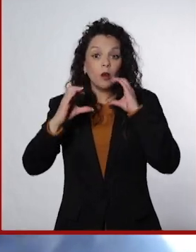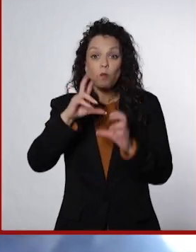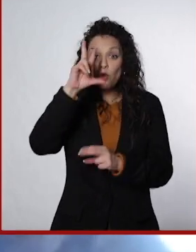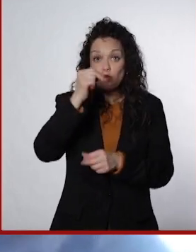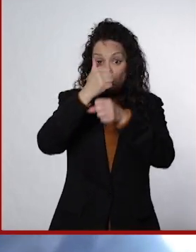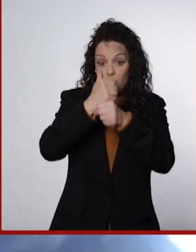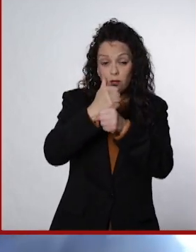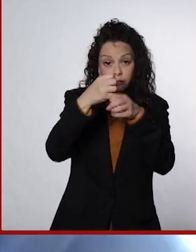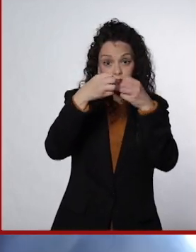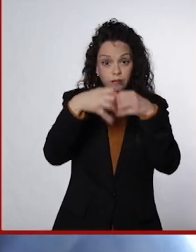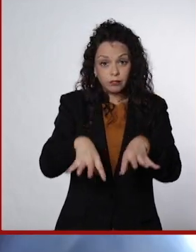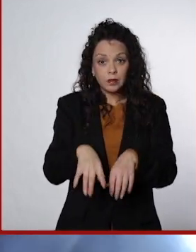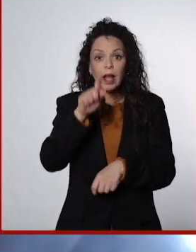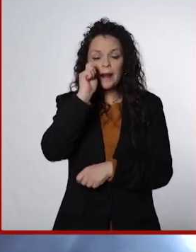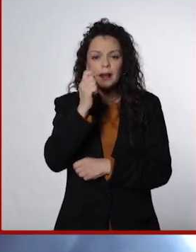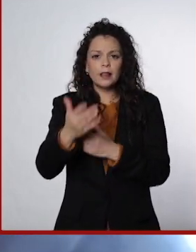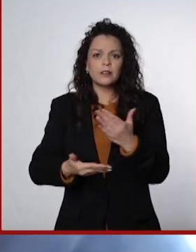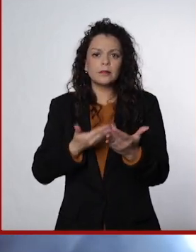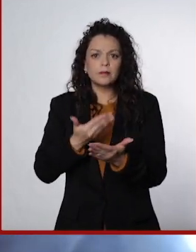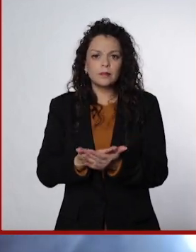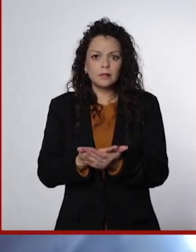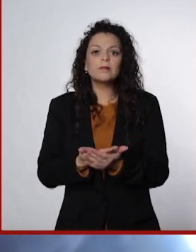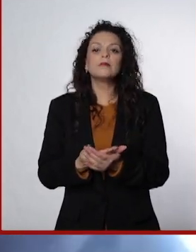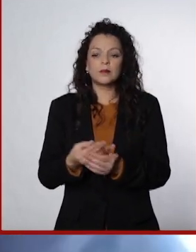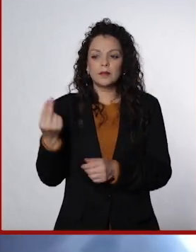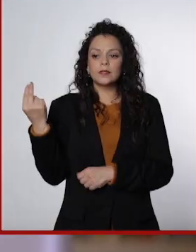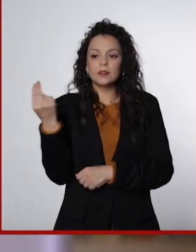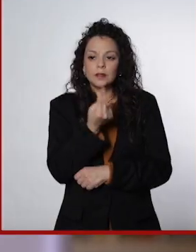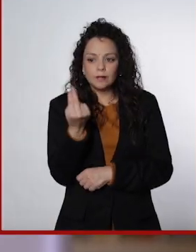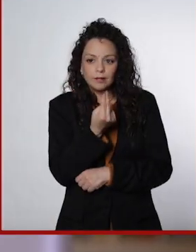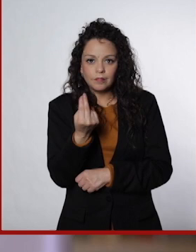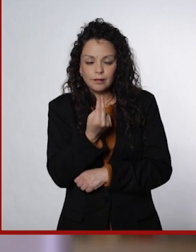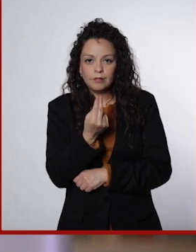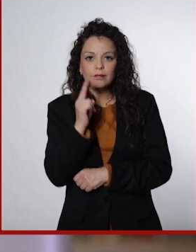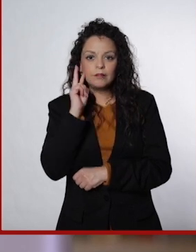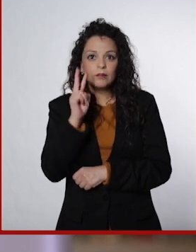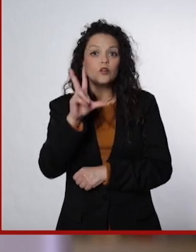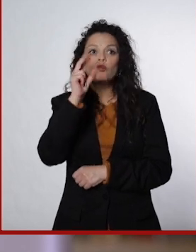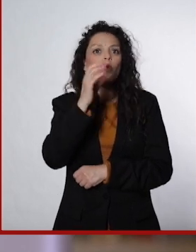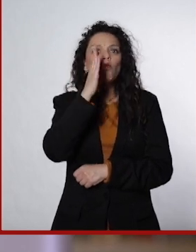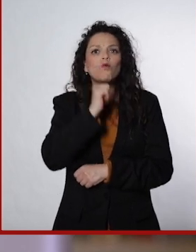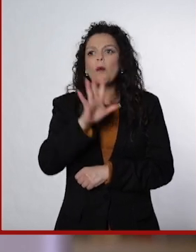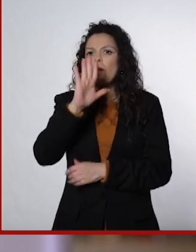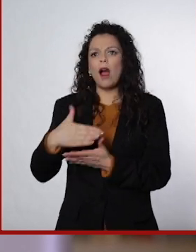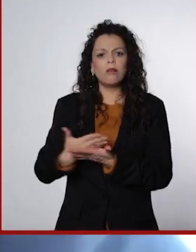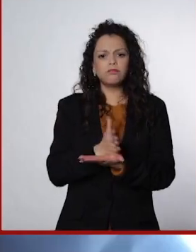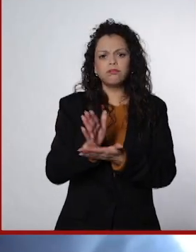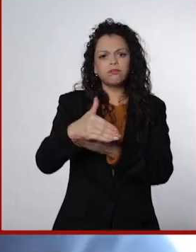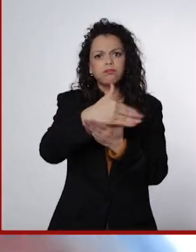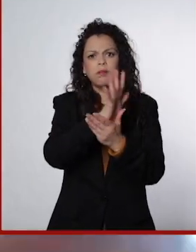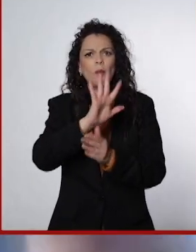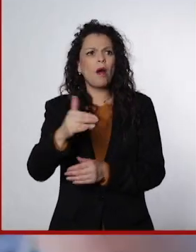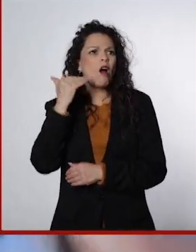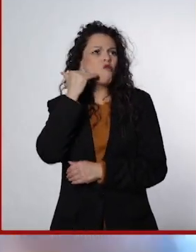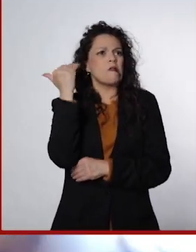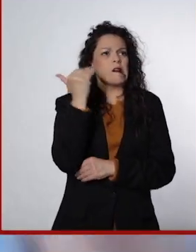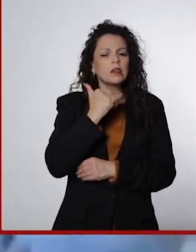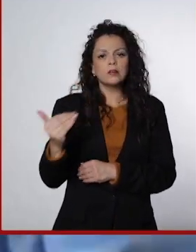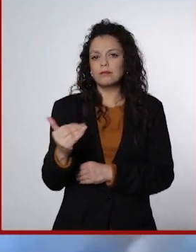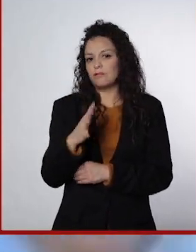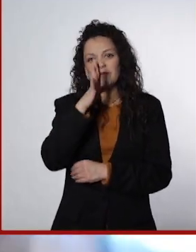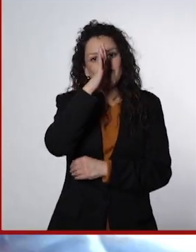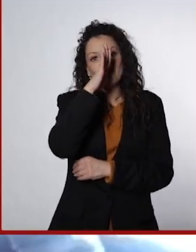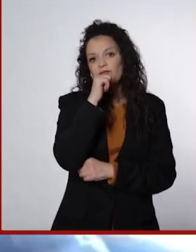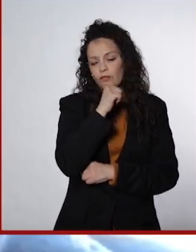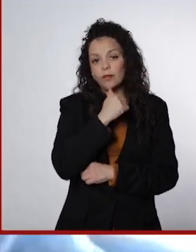es la reparación de la brújula para que sepas qué necesitas, en vez de andar por la vida dando tumbos. Y cómo profundizar